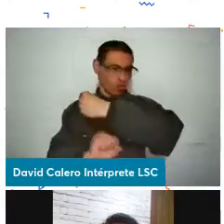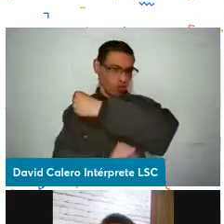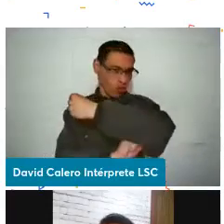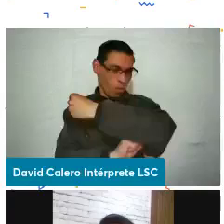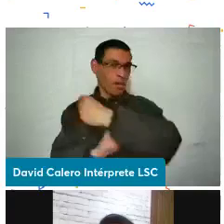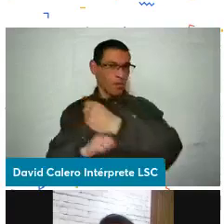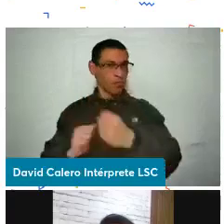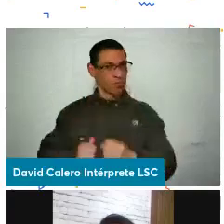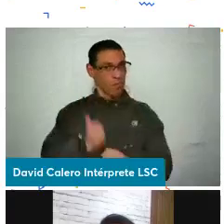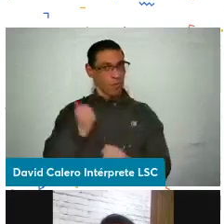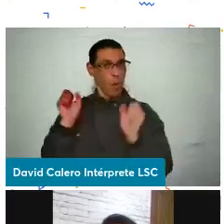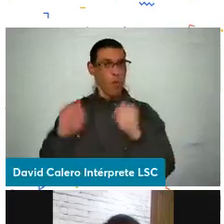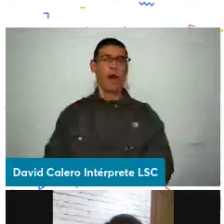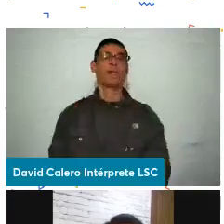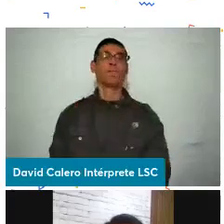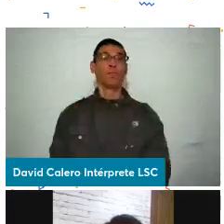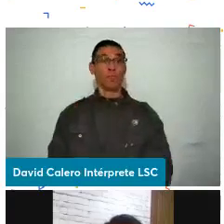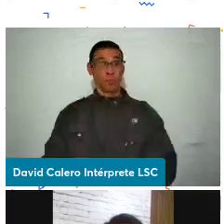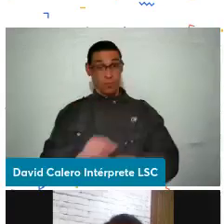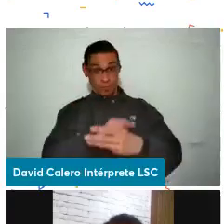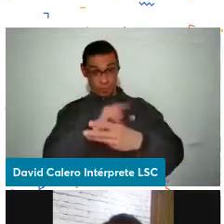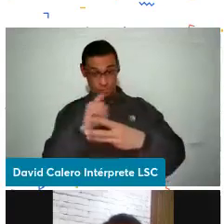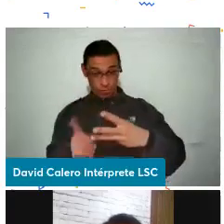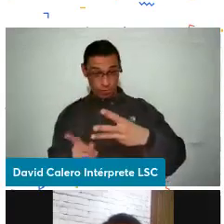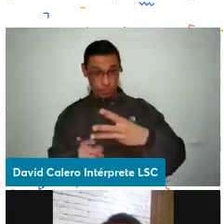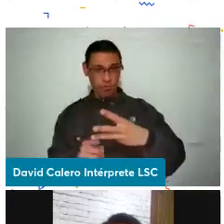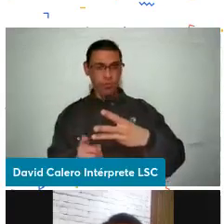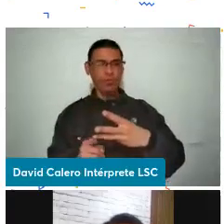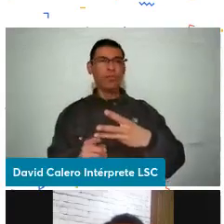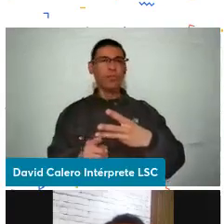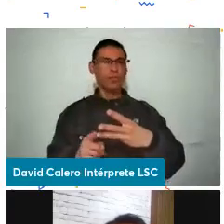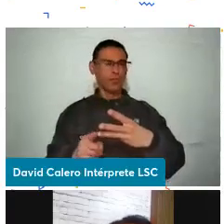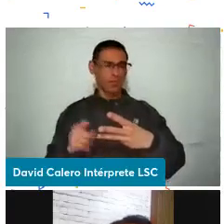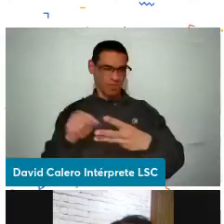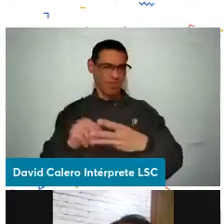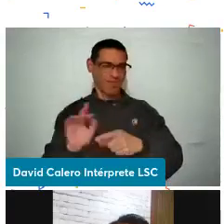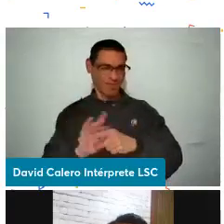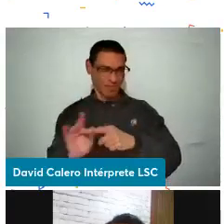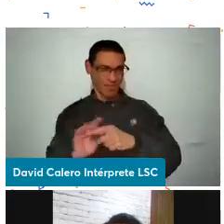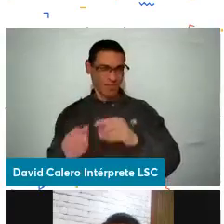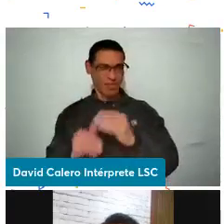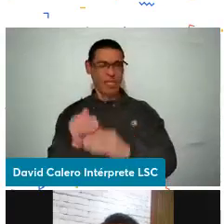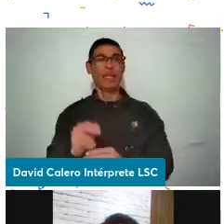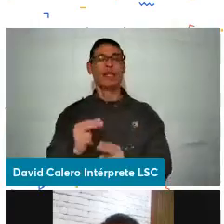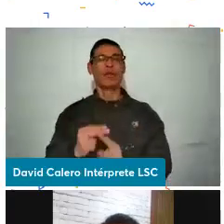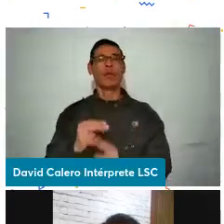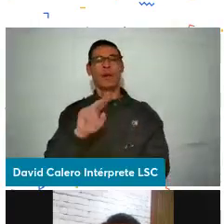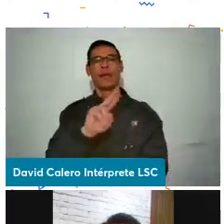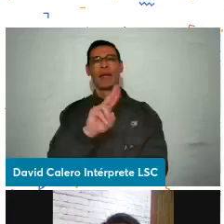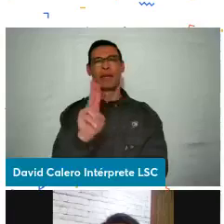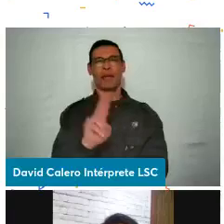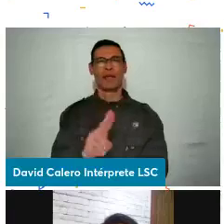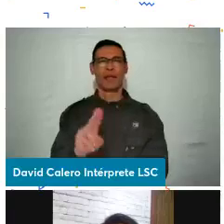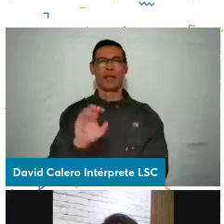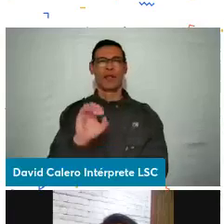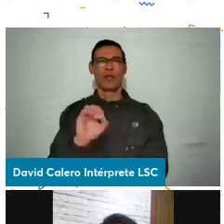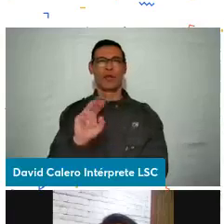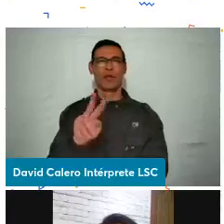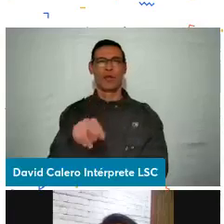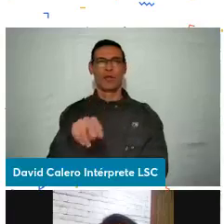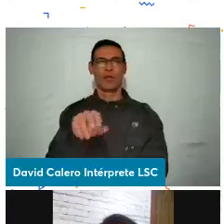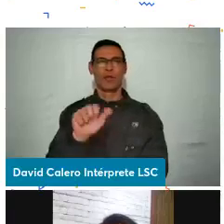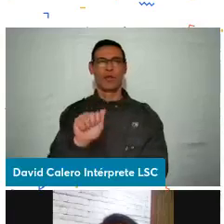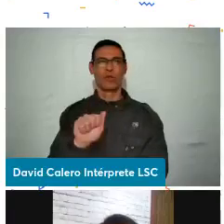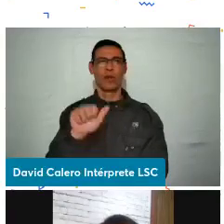último, de las tres aplicaciones iniciales que trabajamos, una que se llama Zona AR, que